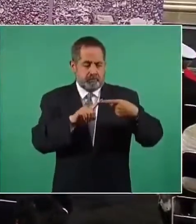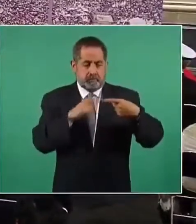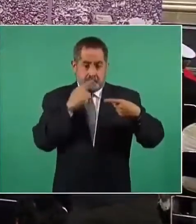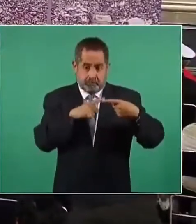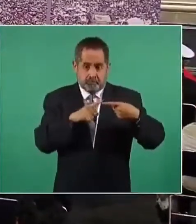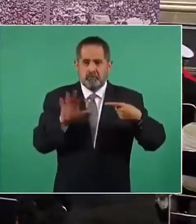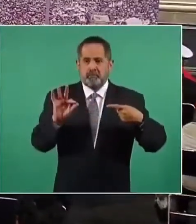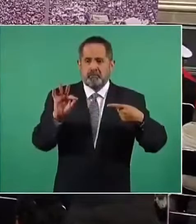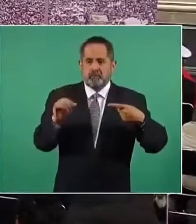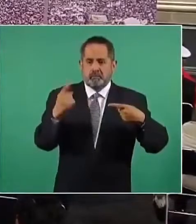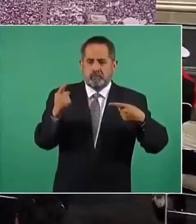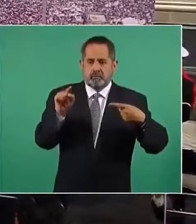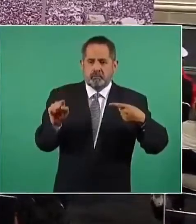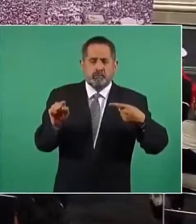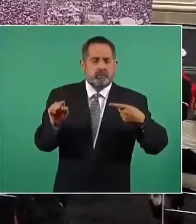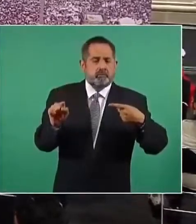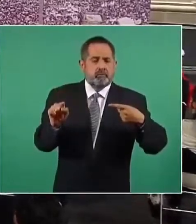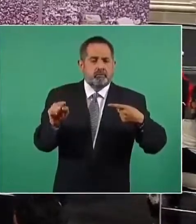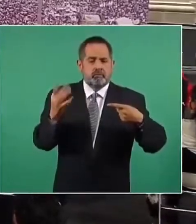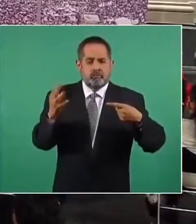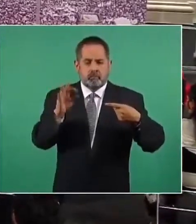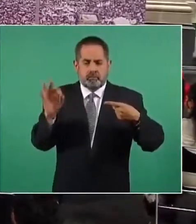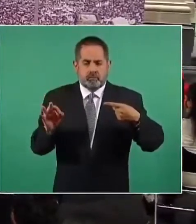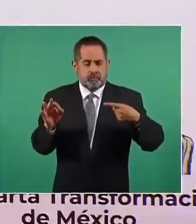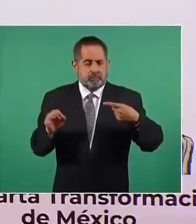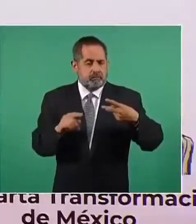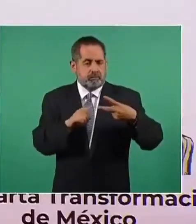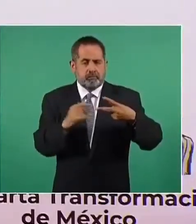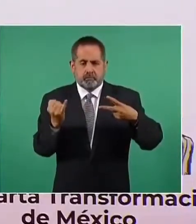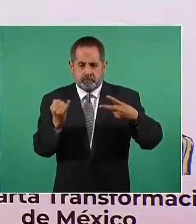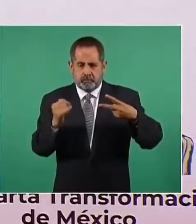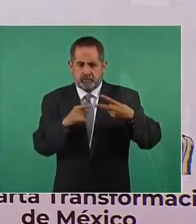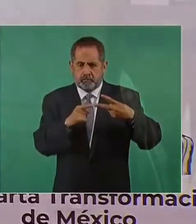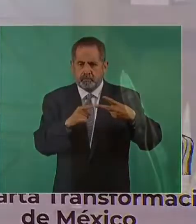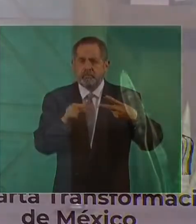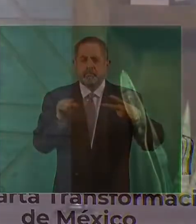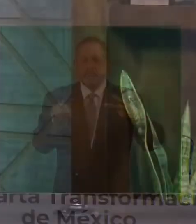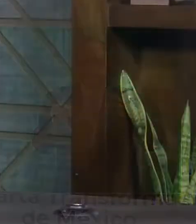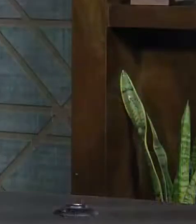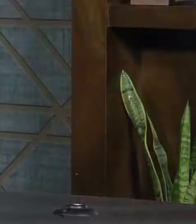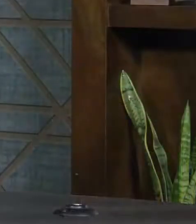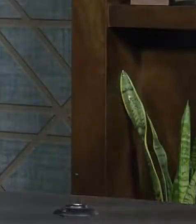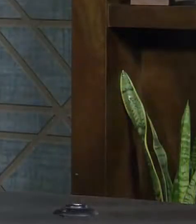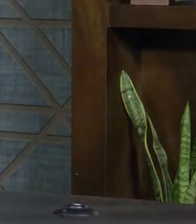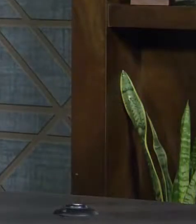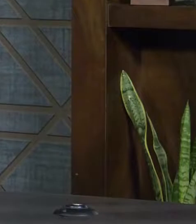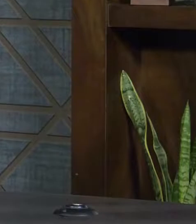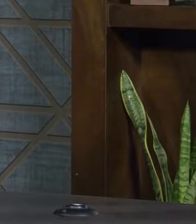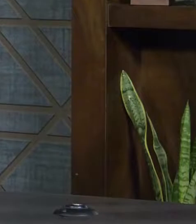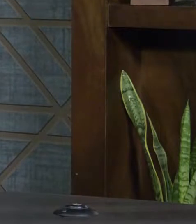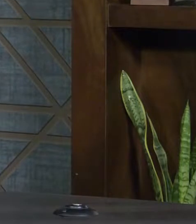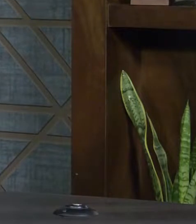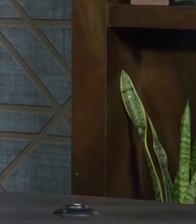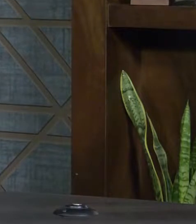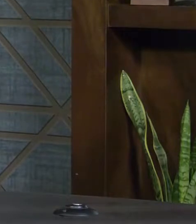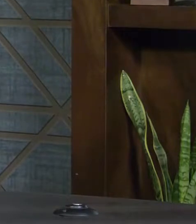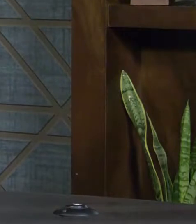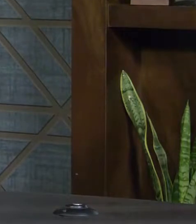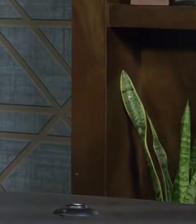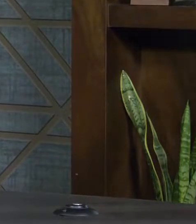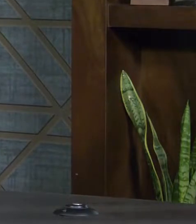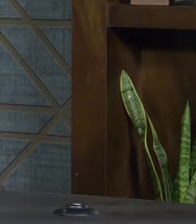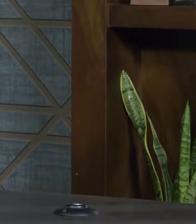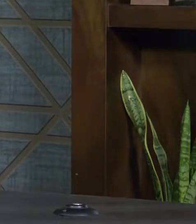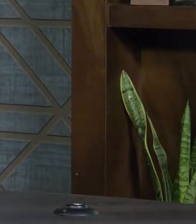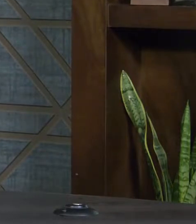presente. Muy bien. Pues seguiremos, como siempre, analizando y debatiendo, doctor. Y gracias, como siempre. Le mando un abrazo. Buenos días. Ándele,